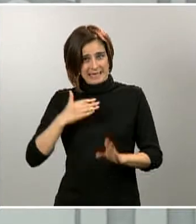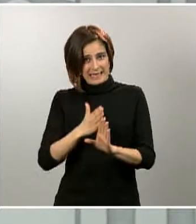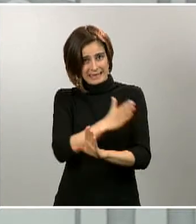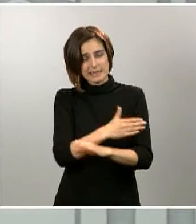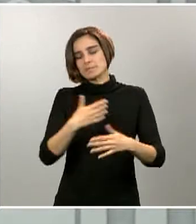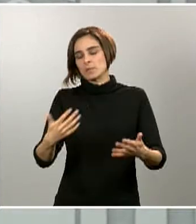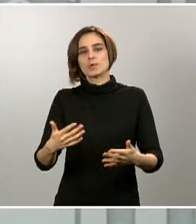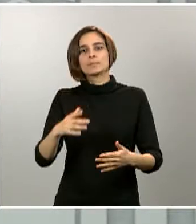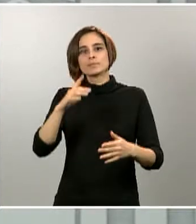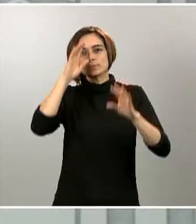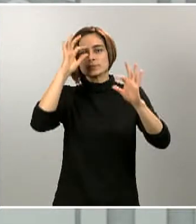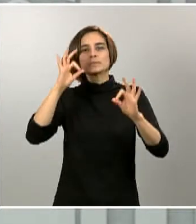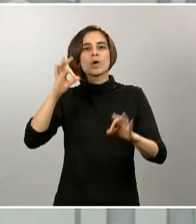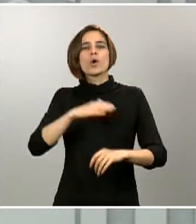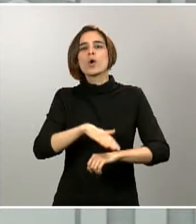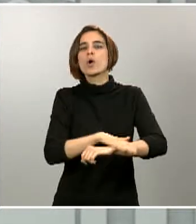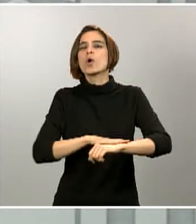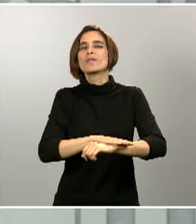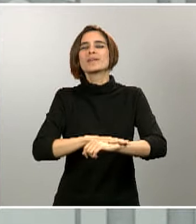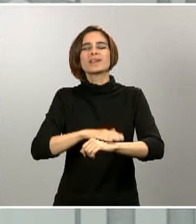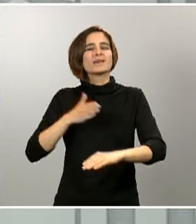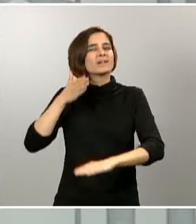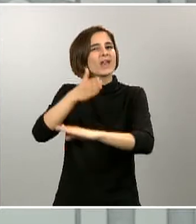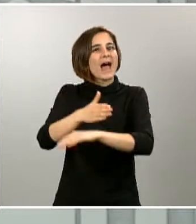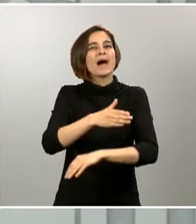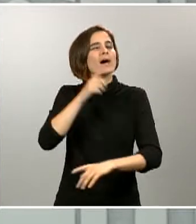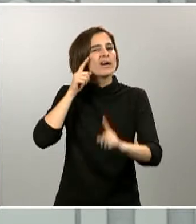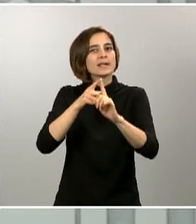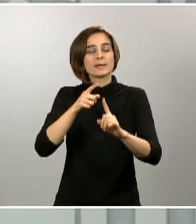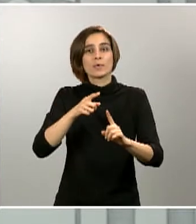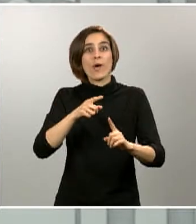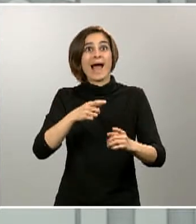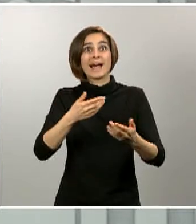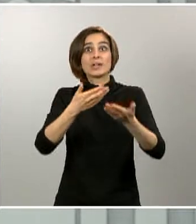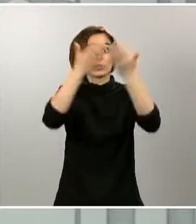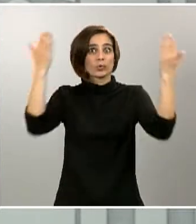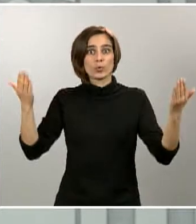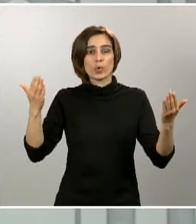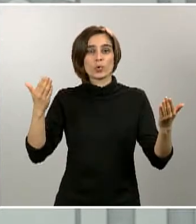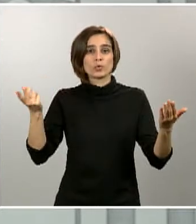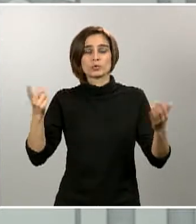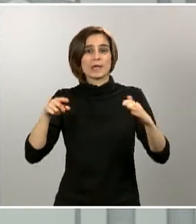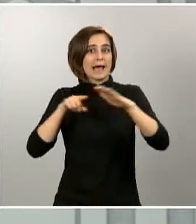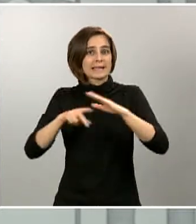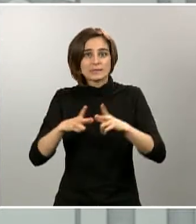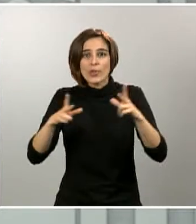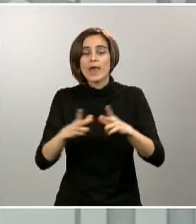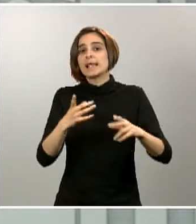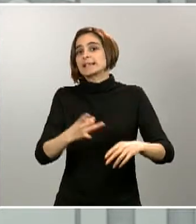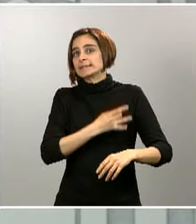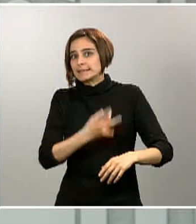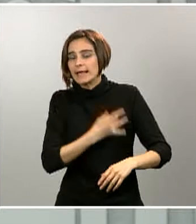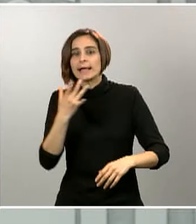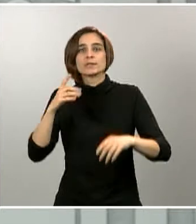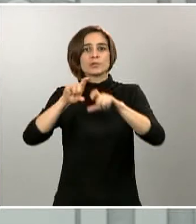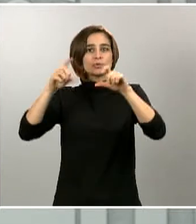es hacer un llamamiento al conjunto del país, a todos sus agentes sociales, por supuesto a las formaciones políticas, al talento en